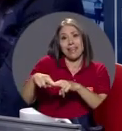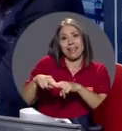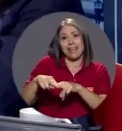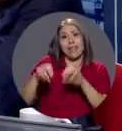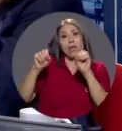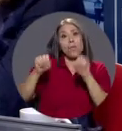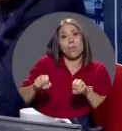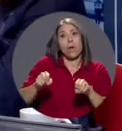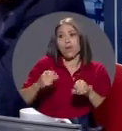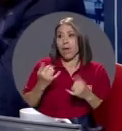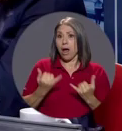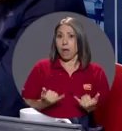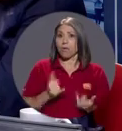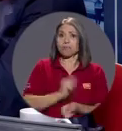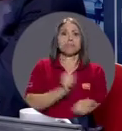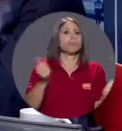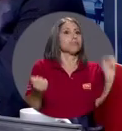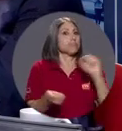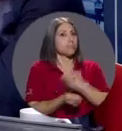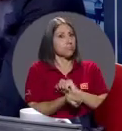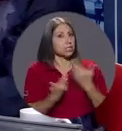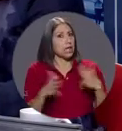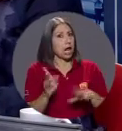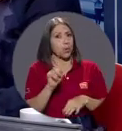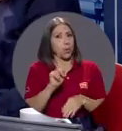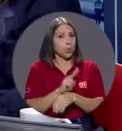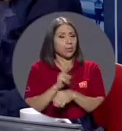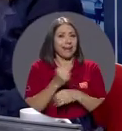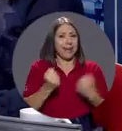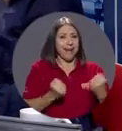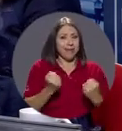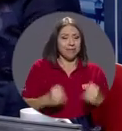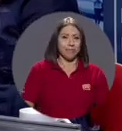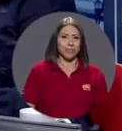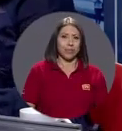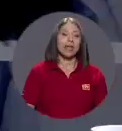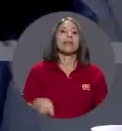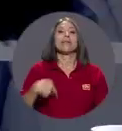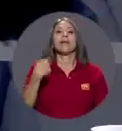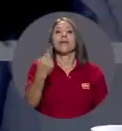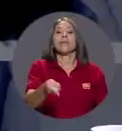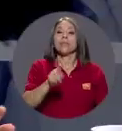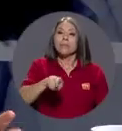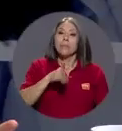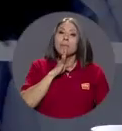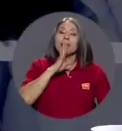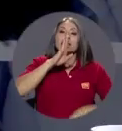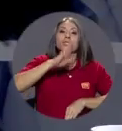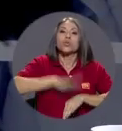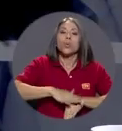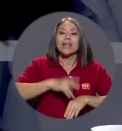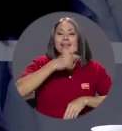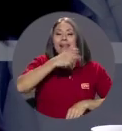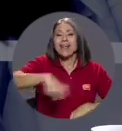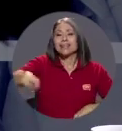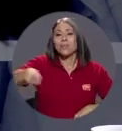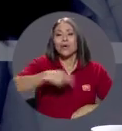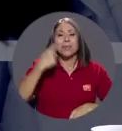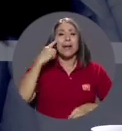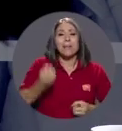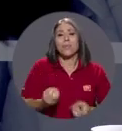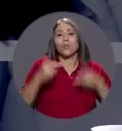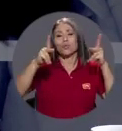una intermodalidad de una modalidad motorizada versus una no motorizada. Después de eso tenemos que hablar del transporte